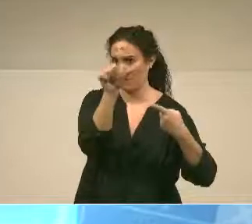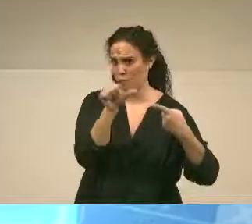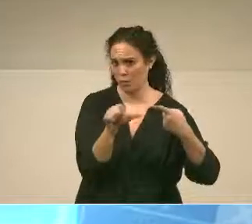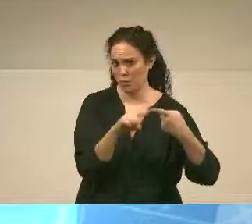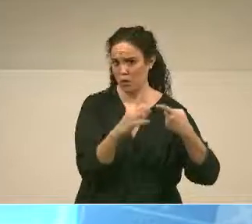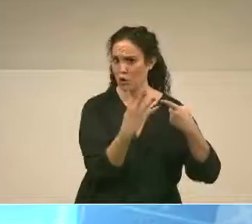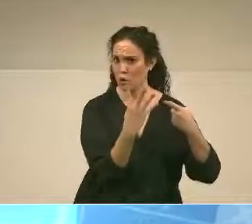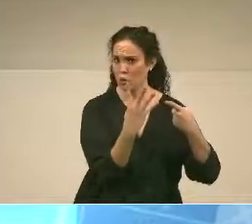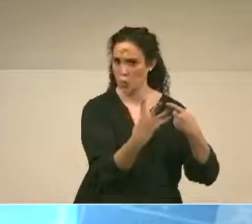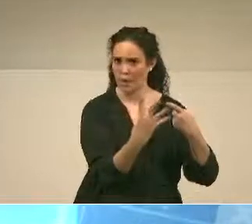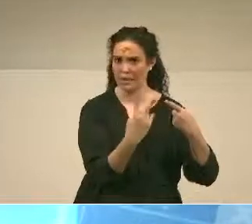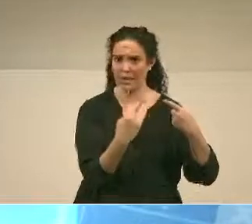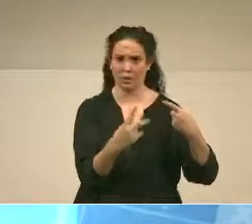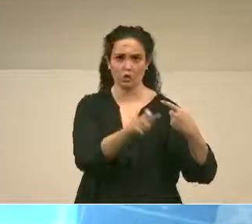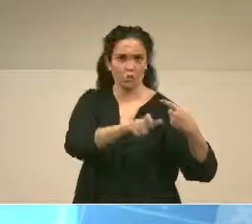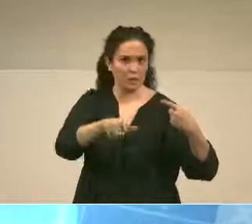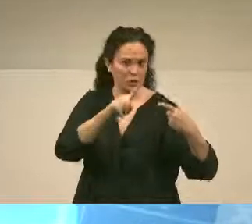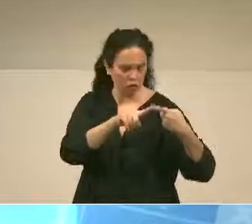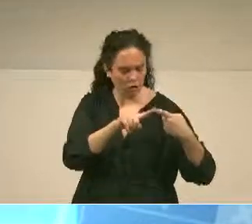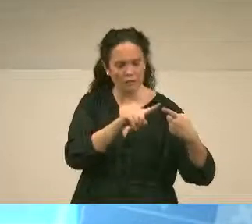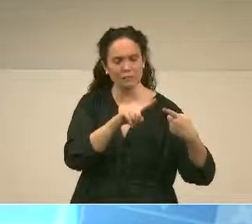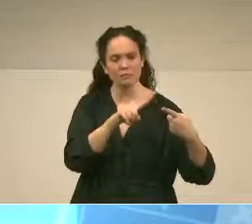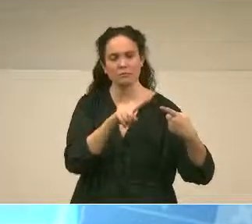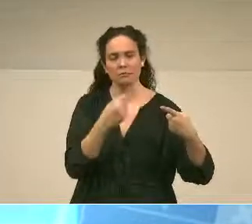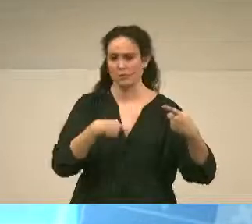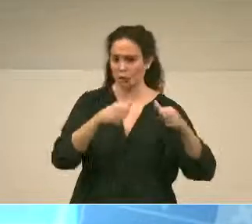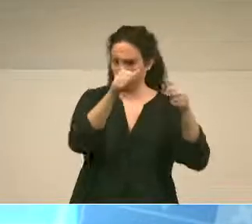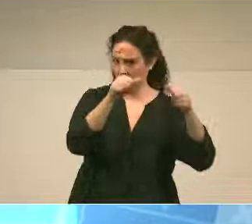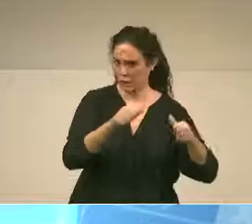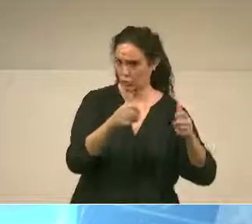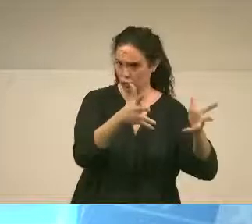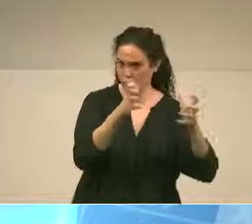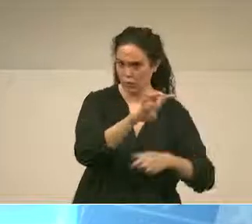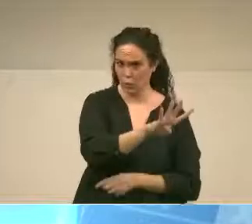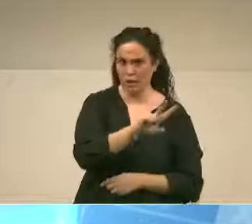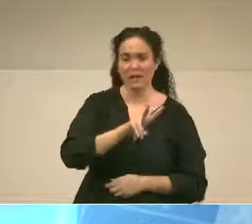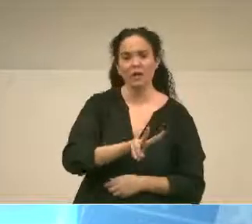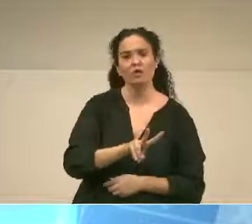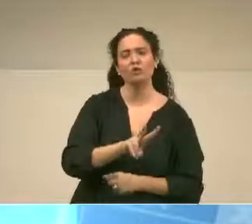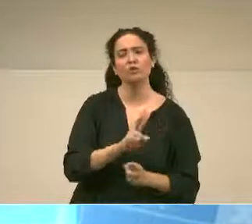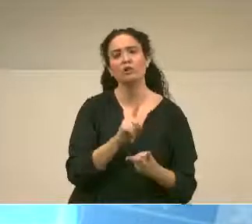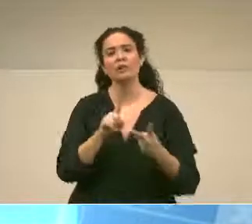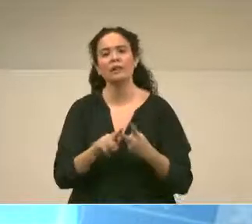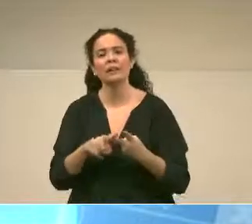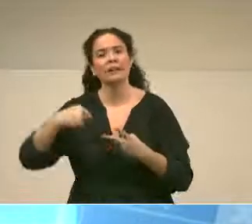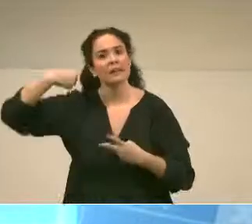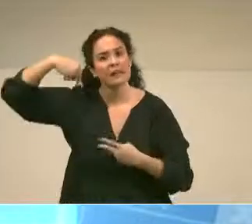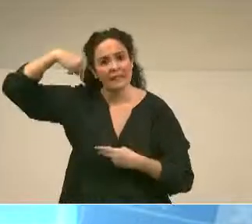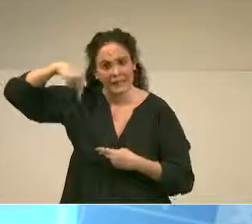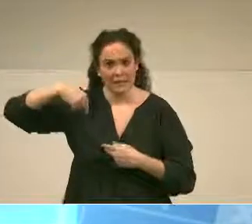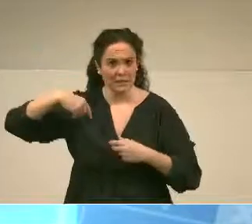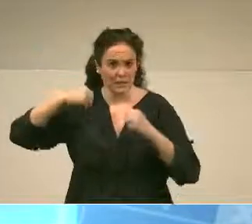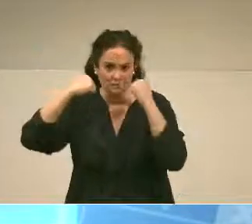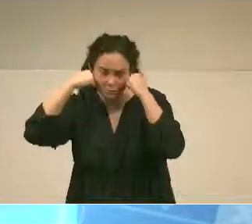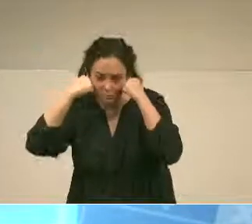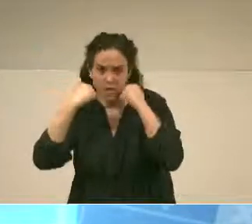en la primera, 42 en la primera de las modalidades, es decir, en la de título de doctor, y 24 personas realizaron la tesis doctoral. Todavía la